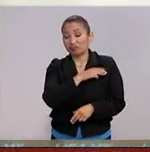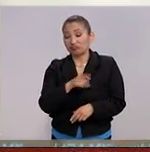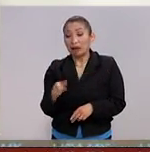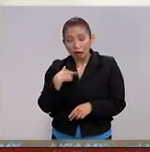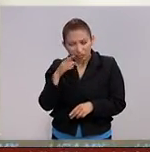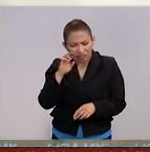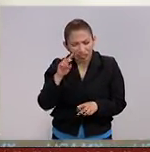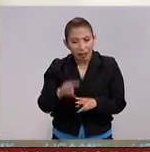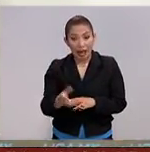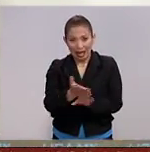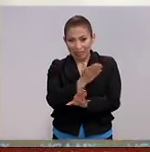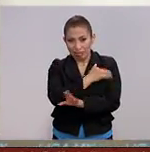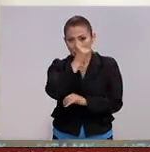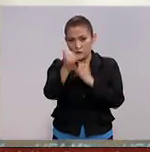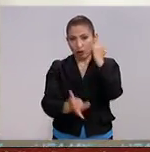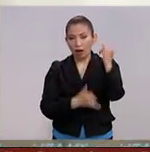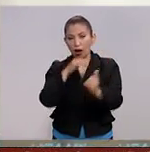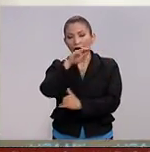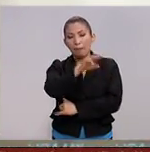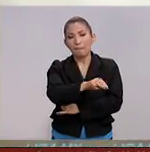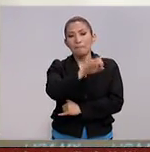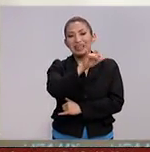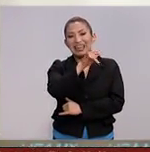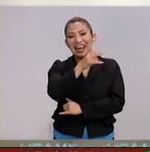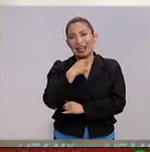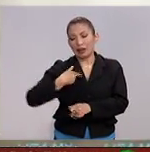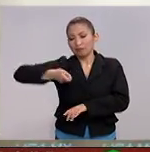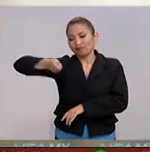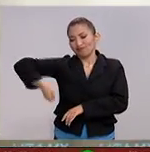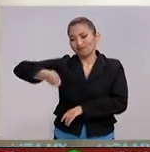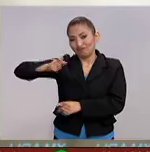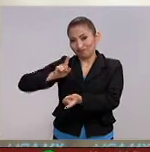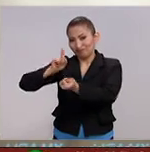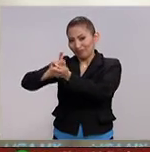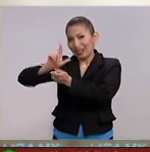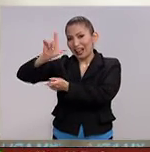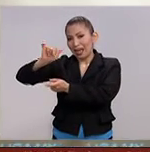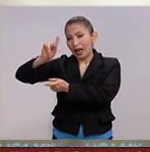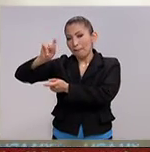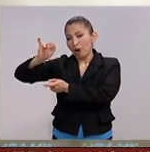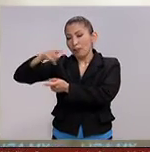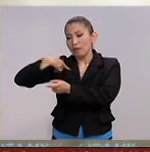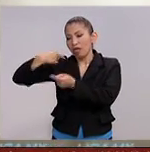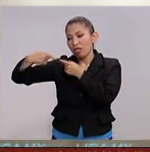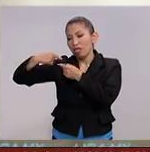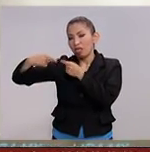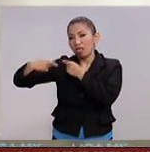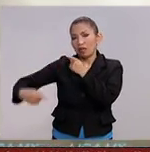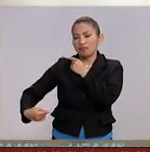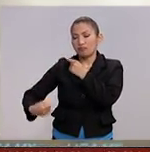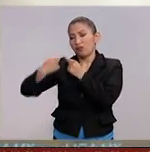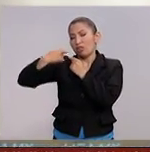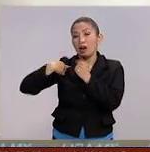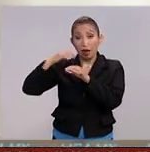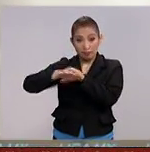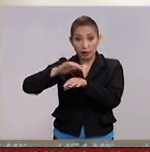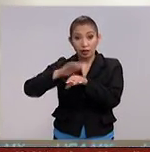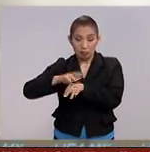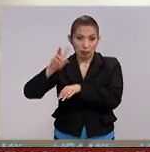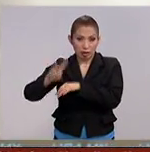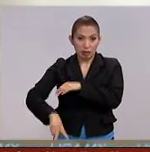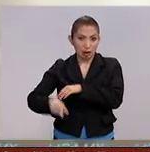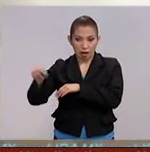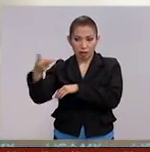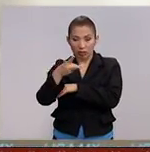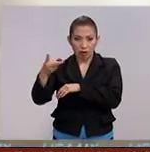antes del partido va miguel herrera a saludar a la volpe se hacen de palabras ellos son amigos hay que decirlo de